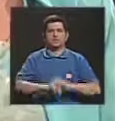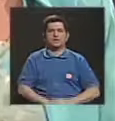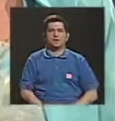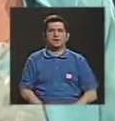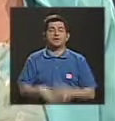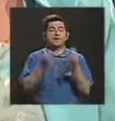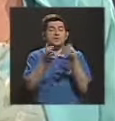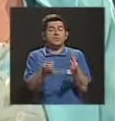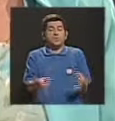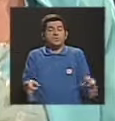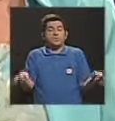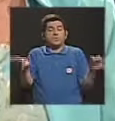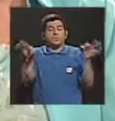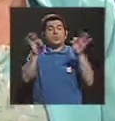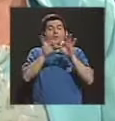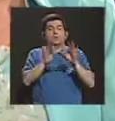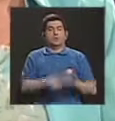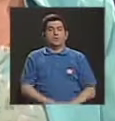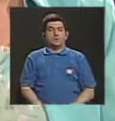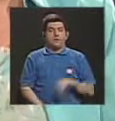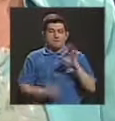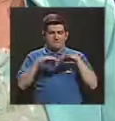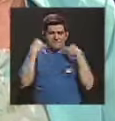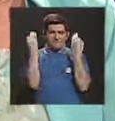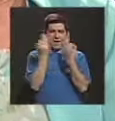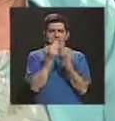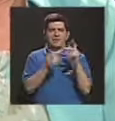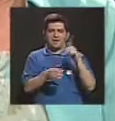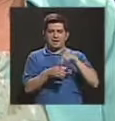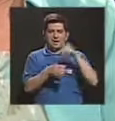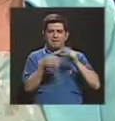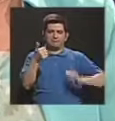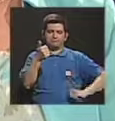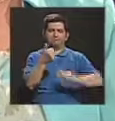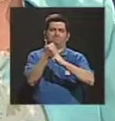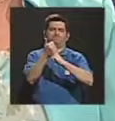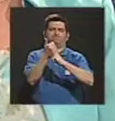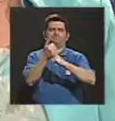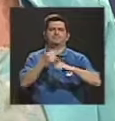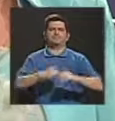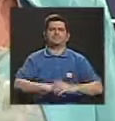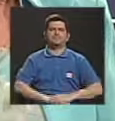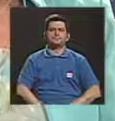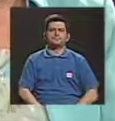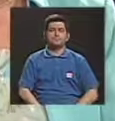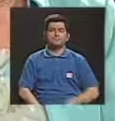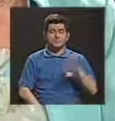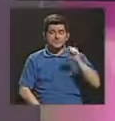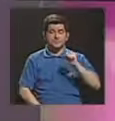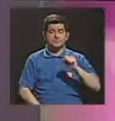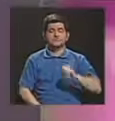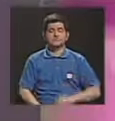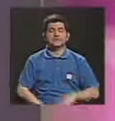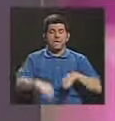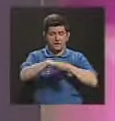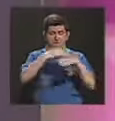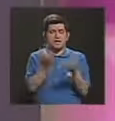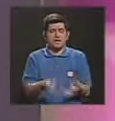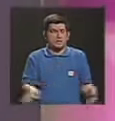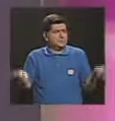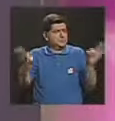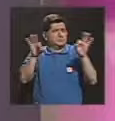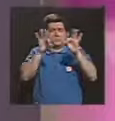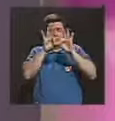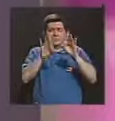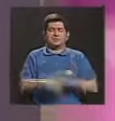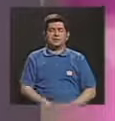y es muy importante la presencia de la familia ahí, el apoyo familiar. Claro, es un pilar fundamental, ¿verdad?